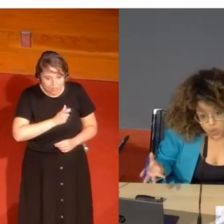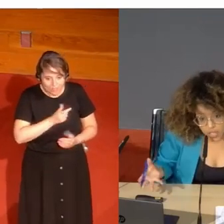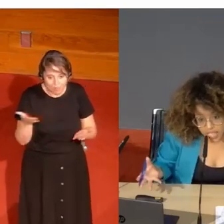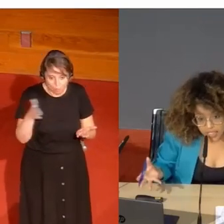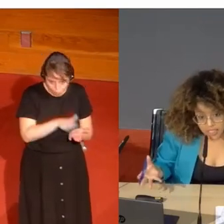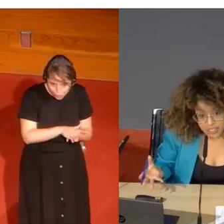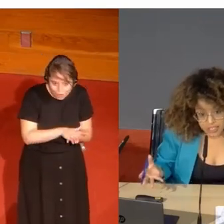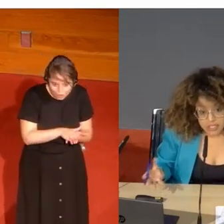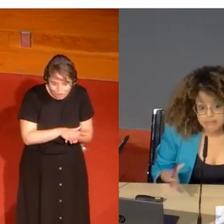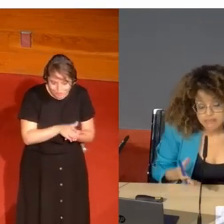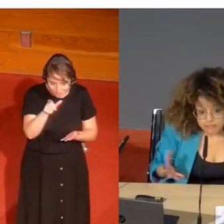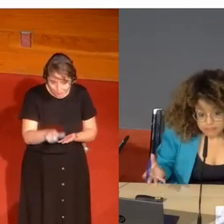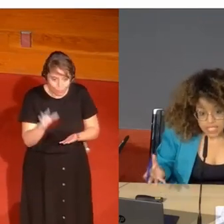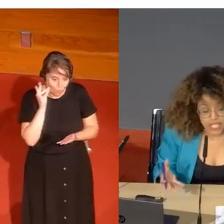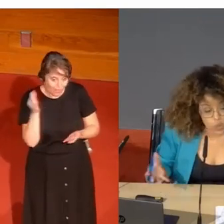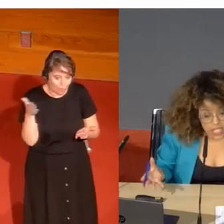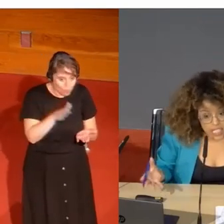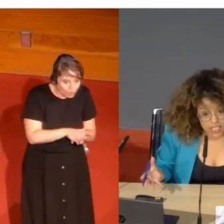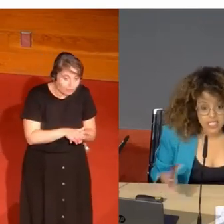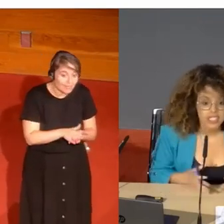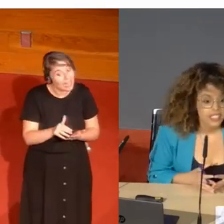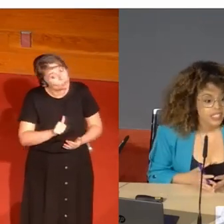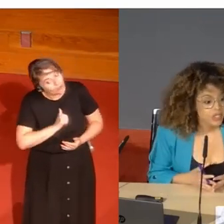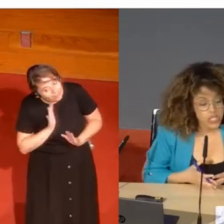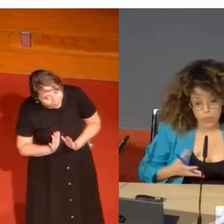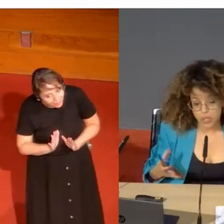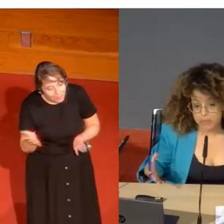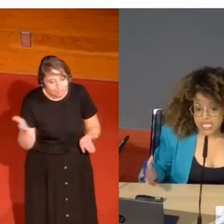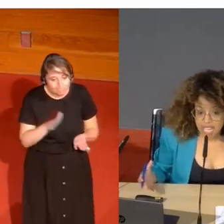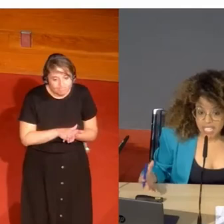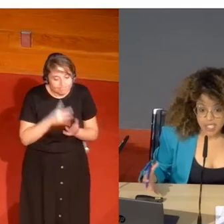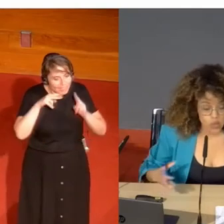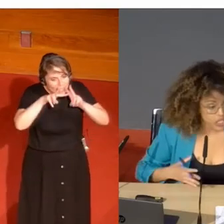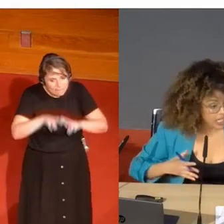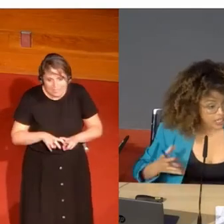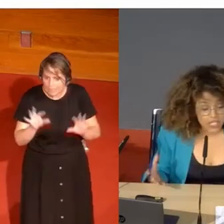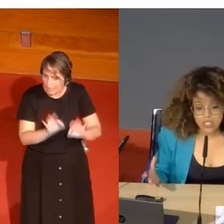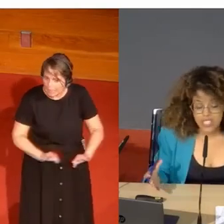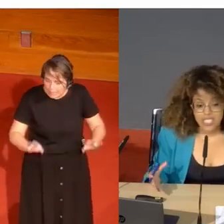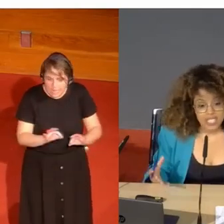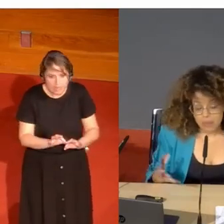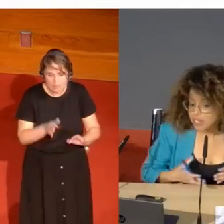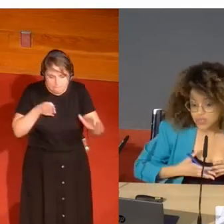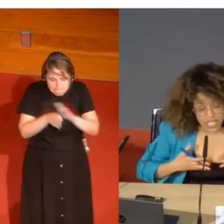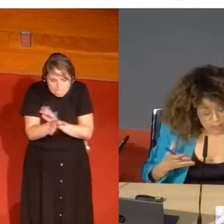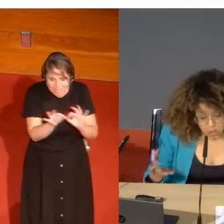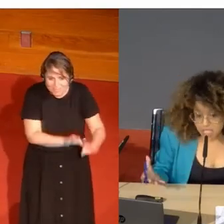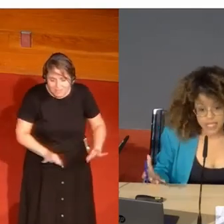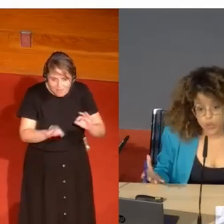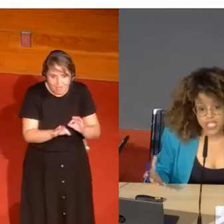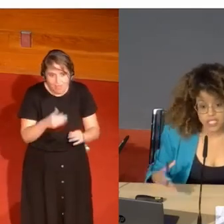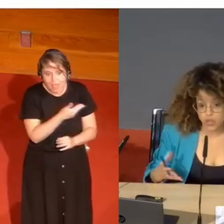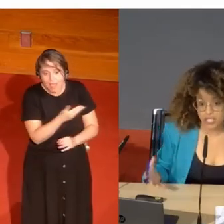murió Qué casualidad qué casualidad no se ha podido investigar no se ha accedido